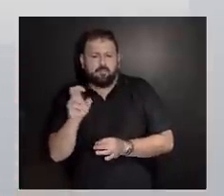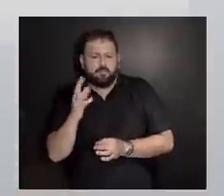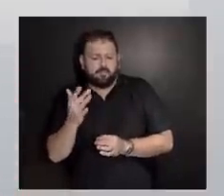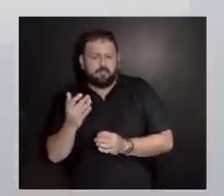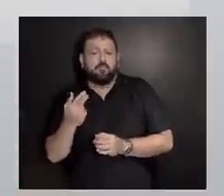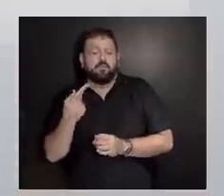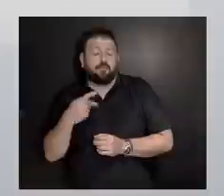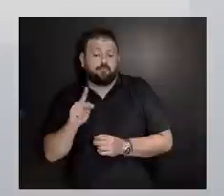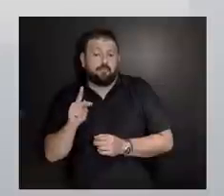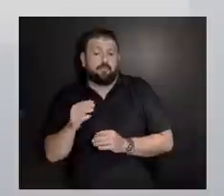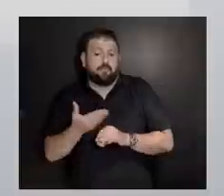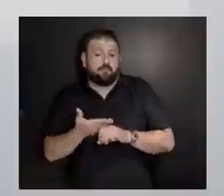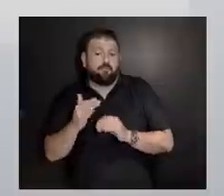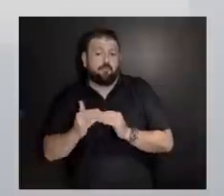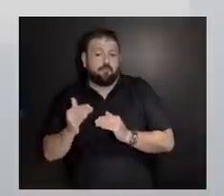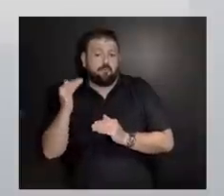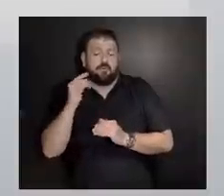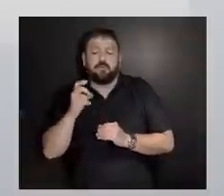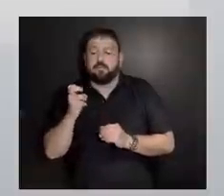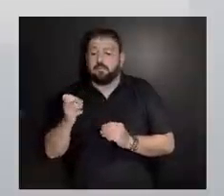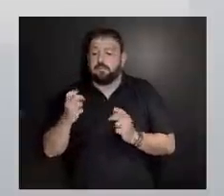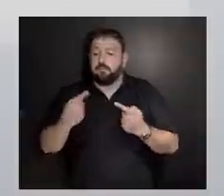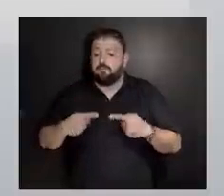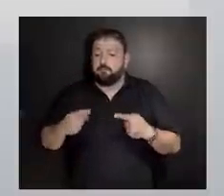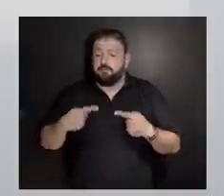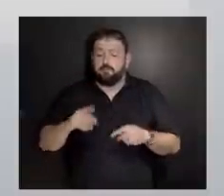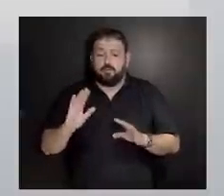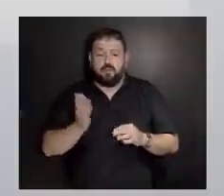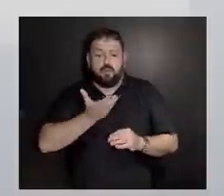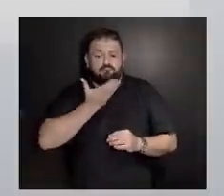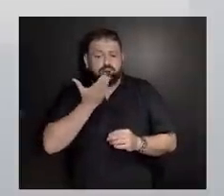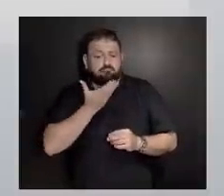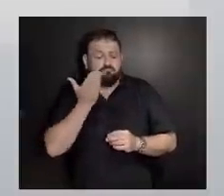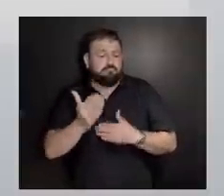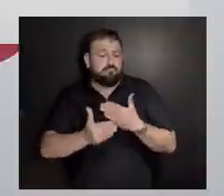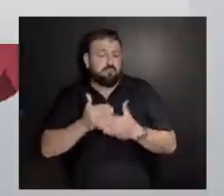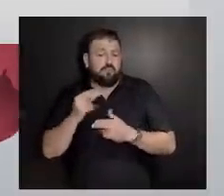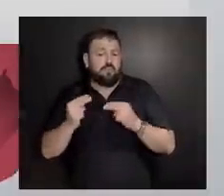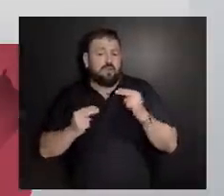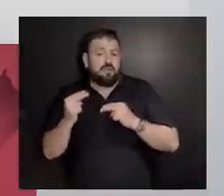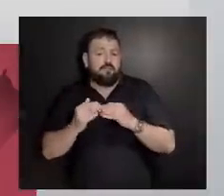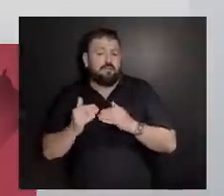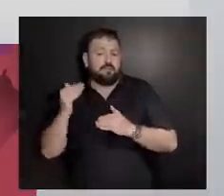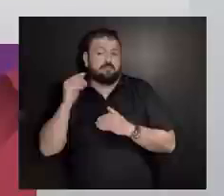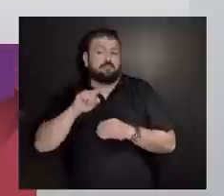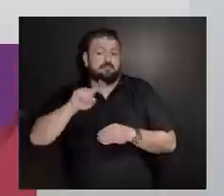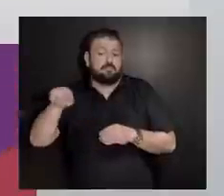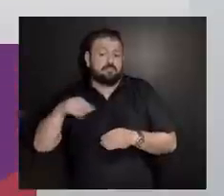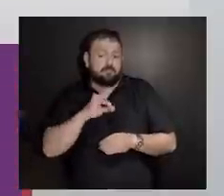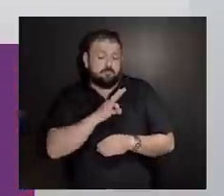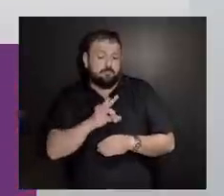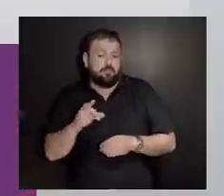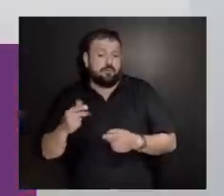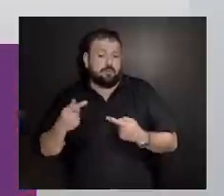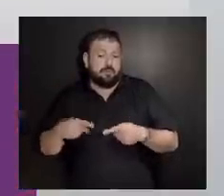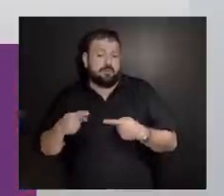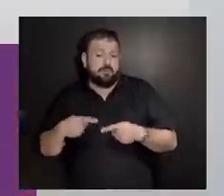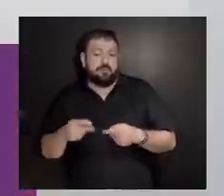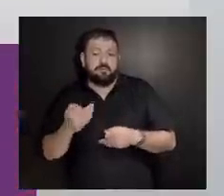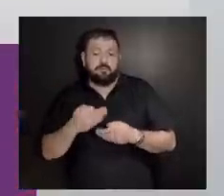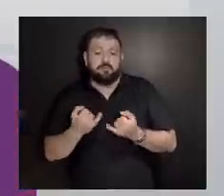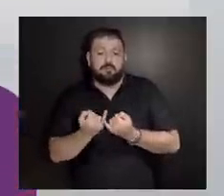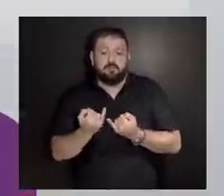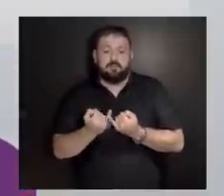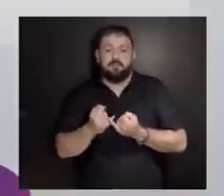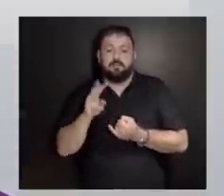elevada, si esa persona está acostumbrada a vivir con niveles muy elevados, para ellos podríamos considerar que es una hipoglucemia